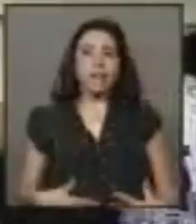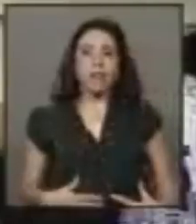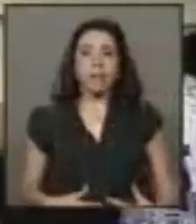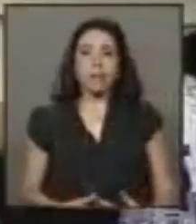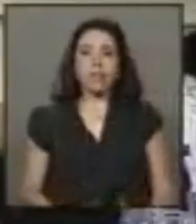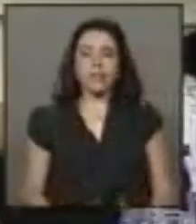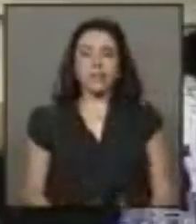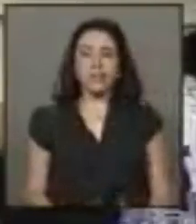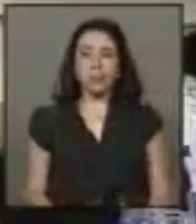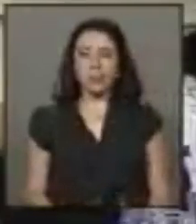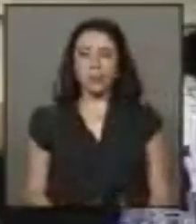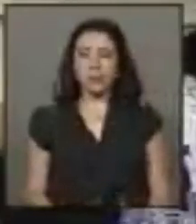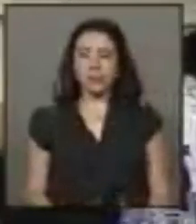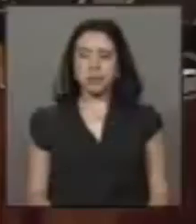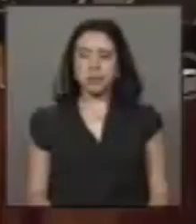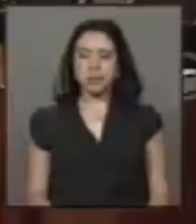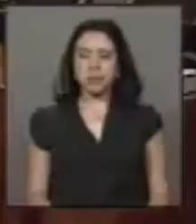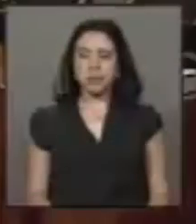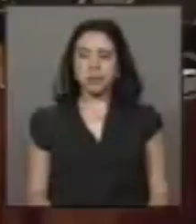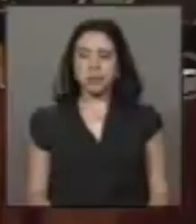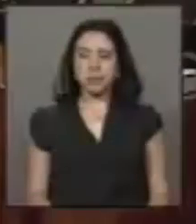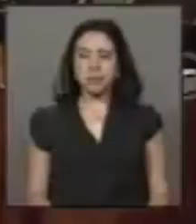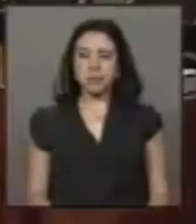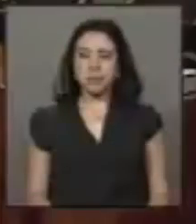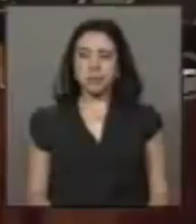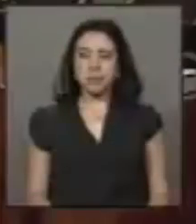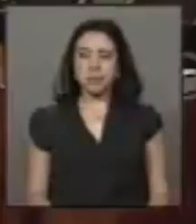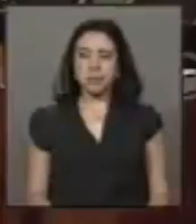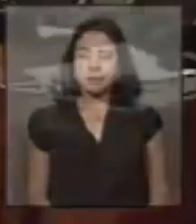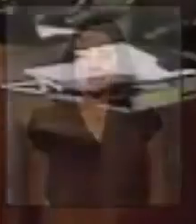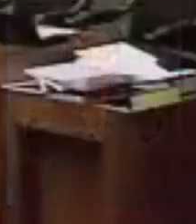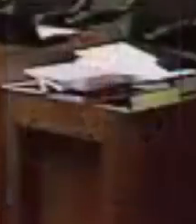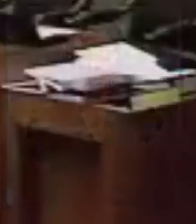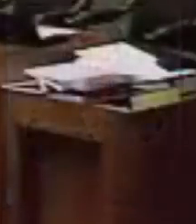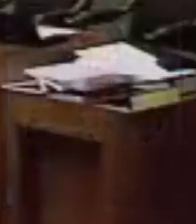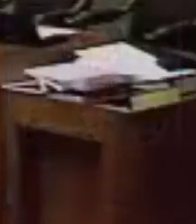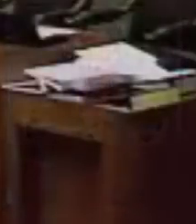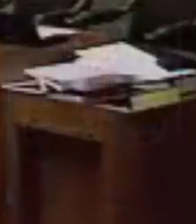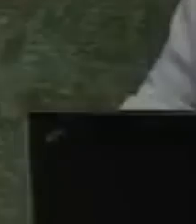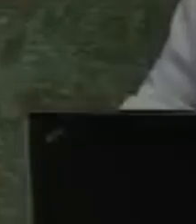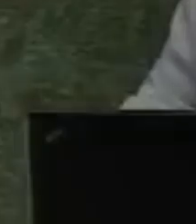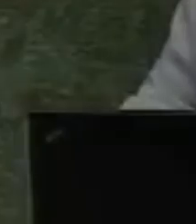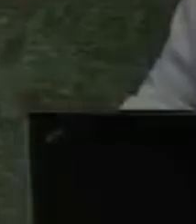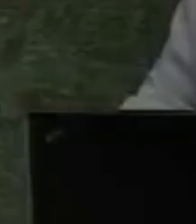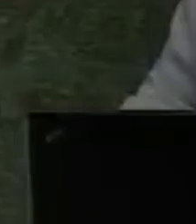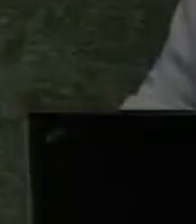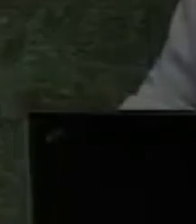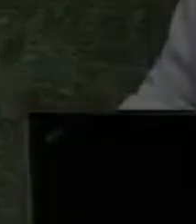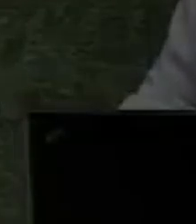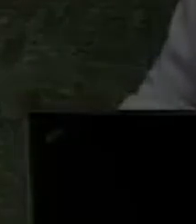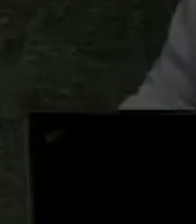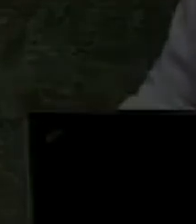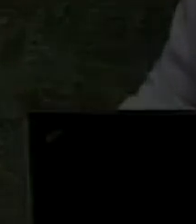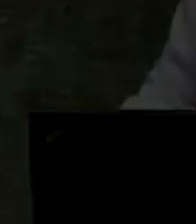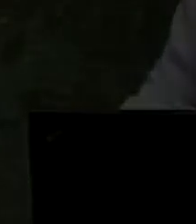dicho, presidente. Gracias, señor diputado.